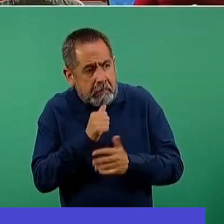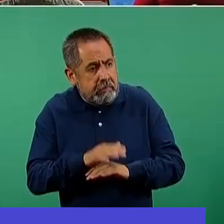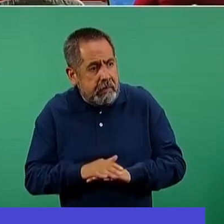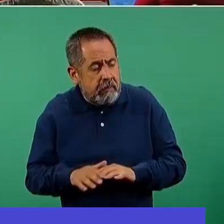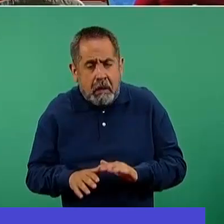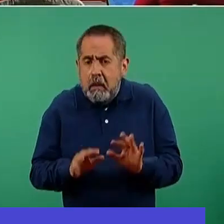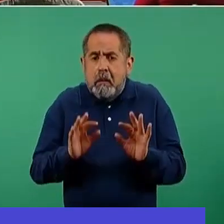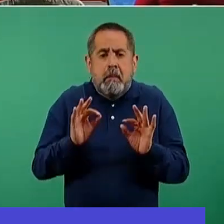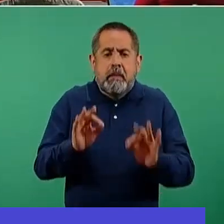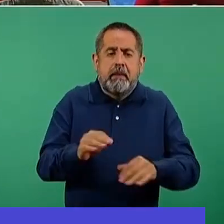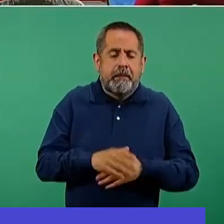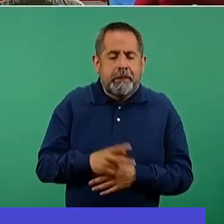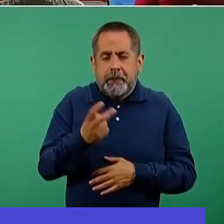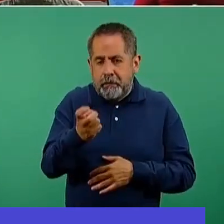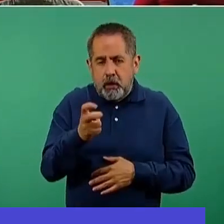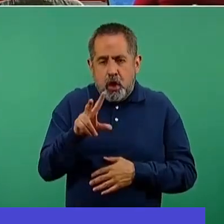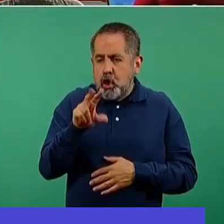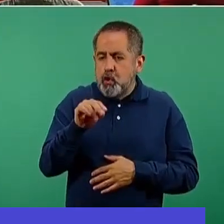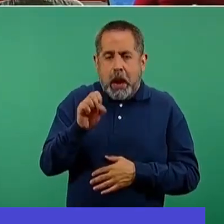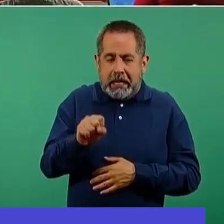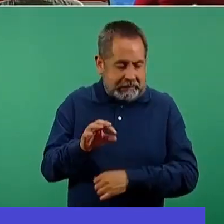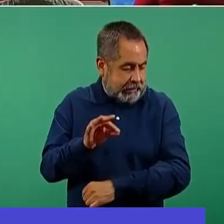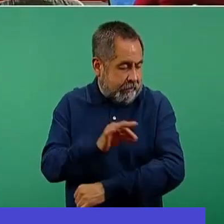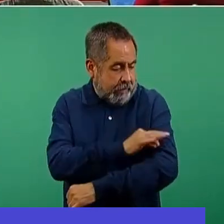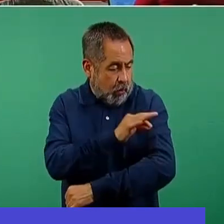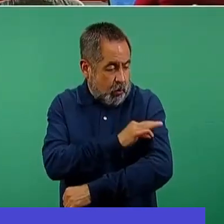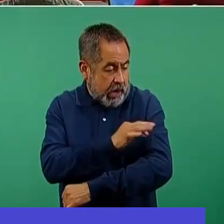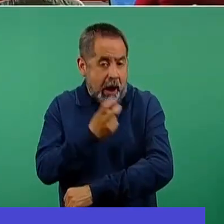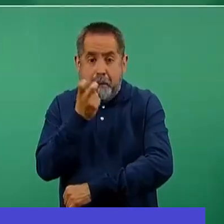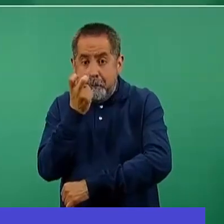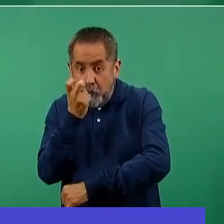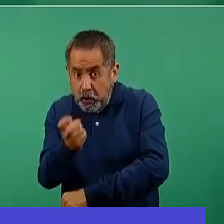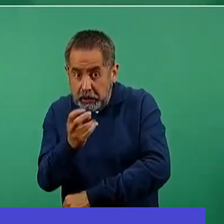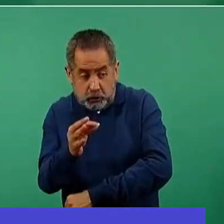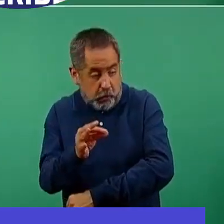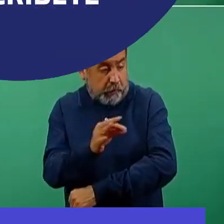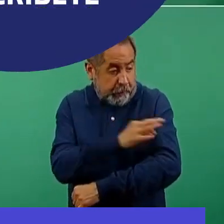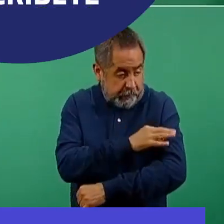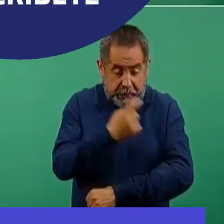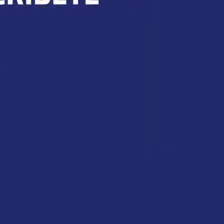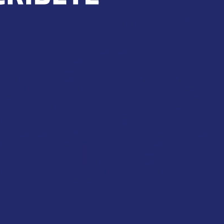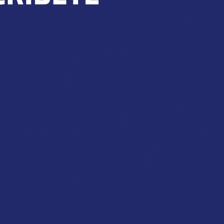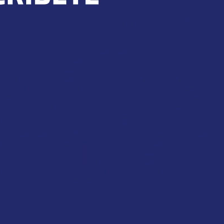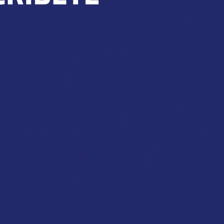pensar que no es la vacuna la que está causando estos eventos.